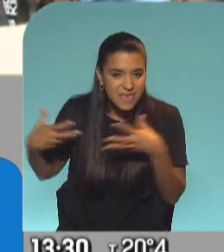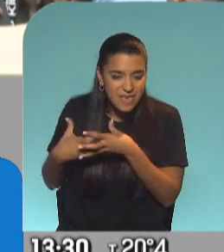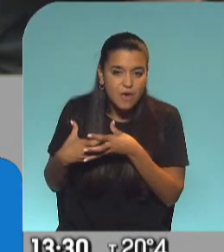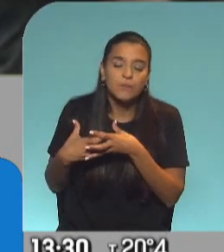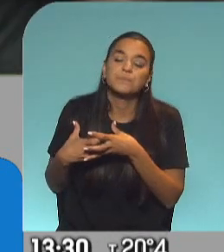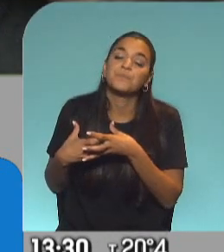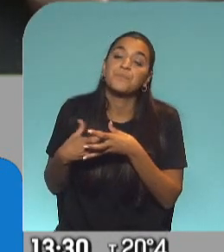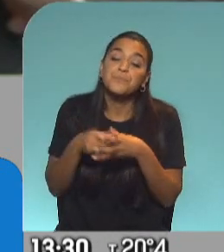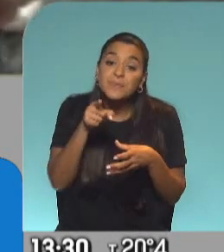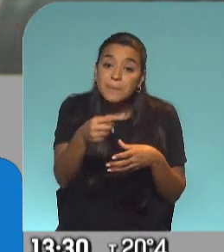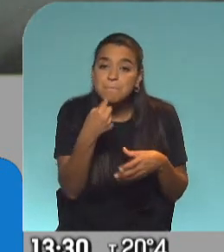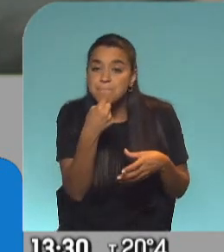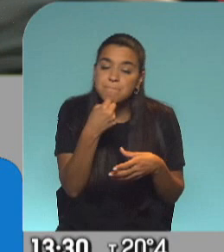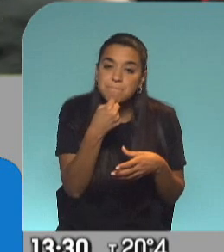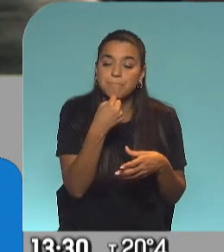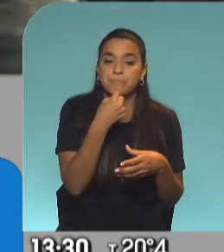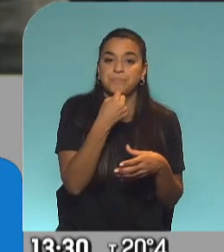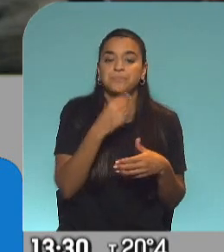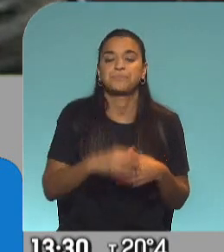la pregunta es si va a haber